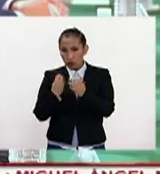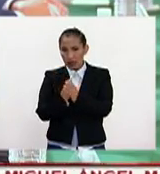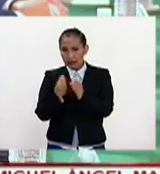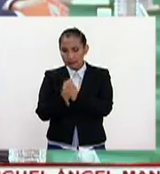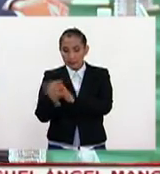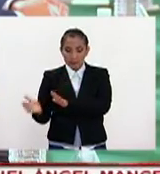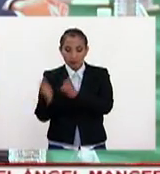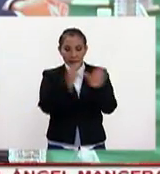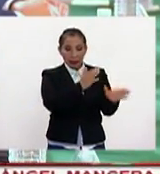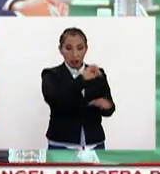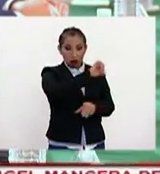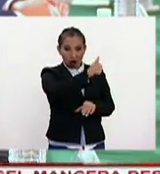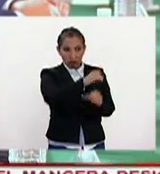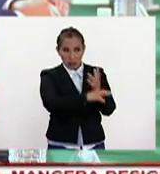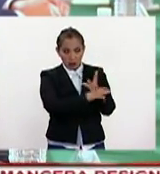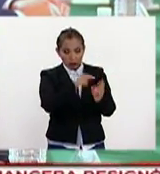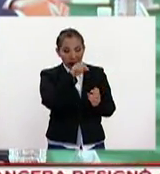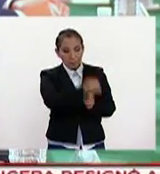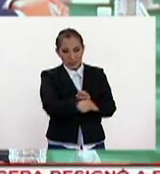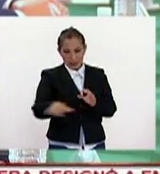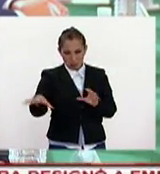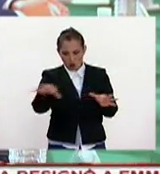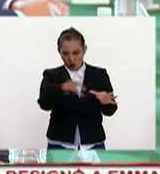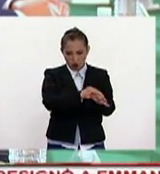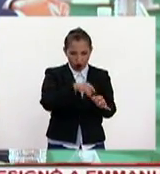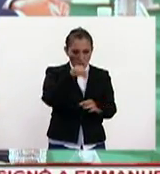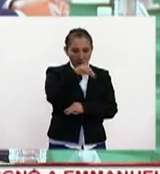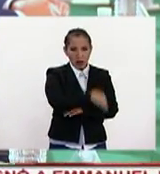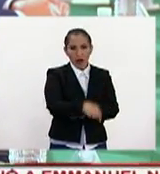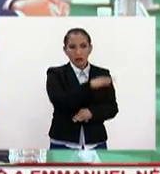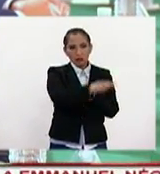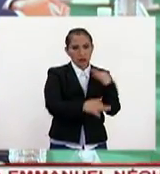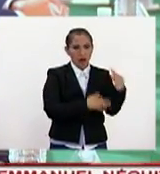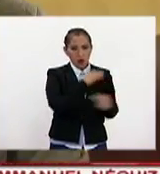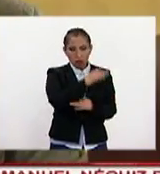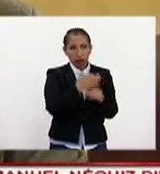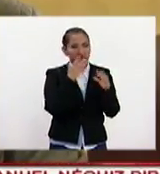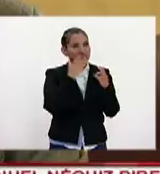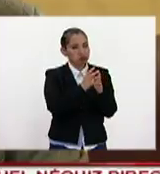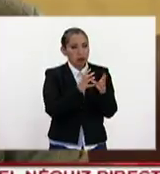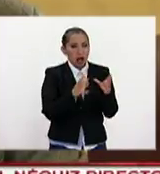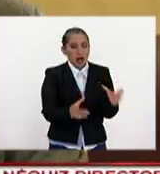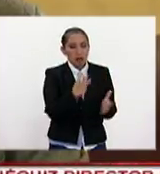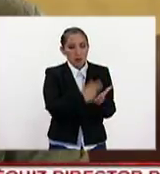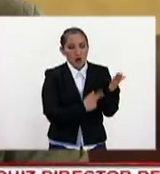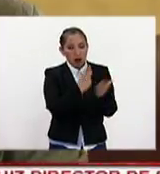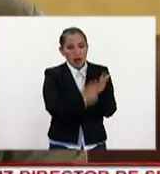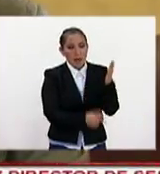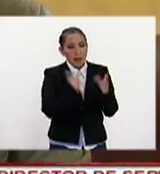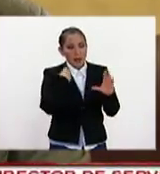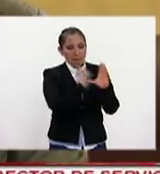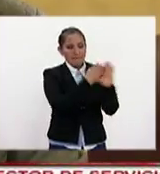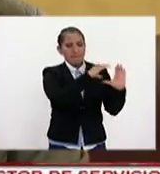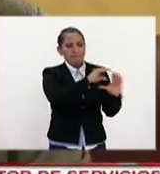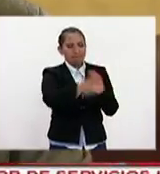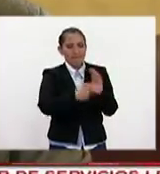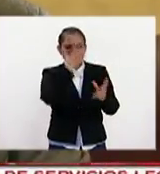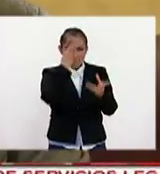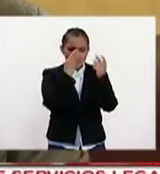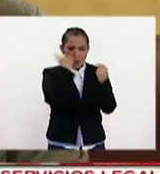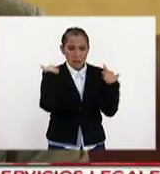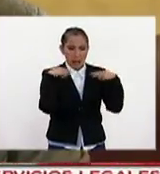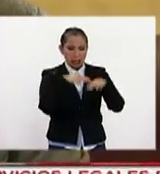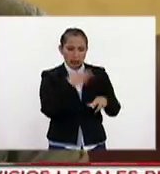Y en segundo lugar, parte de este componente, todo un ambicioso e intenso programa de formación continua para